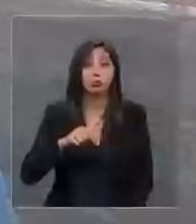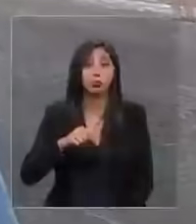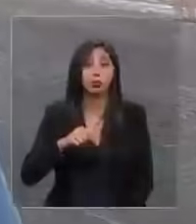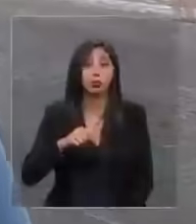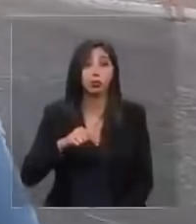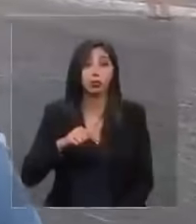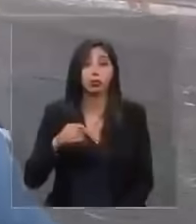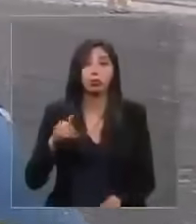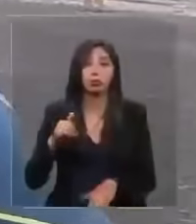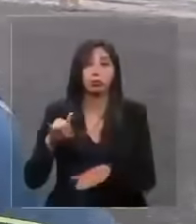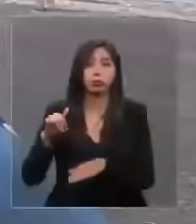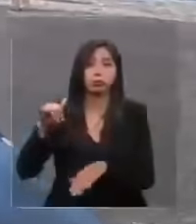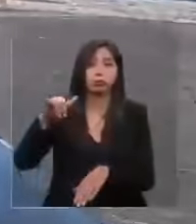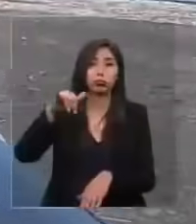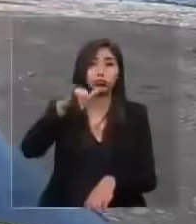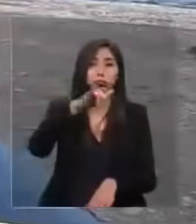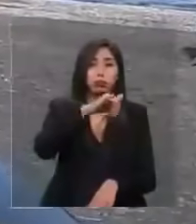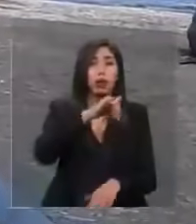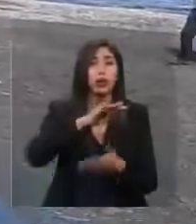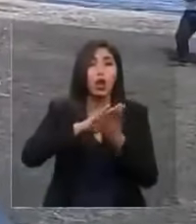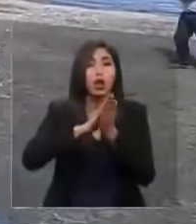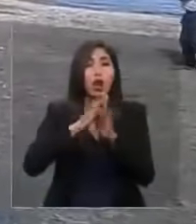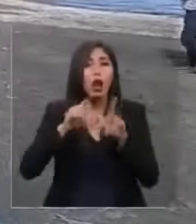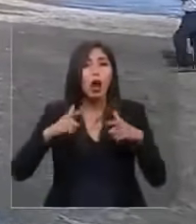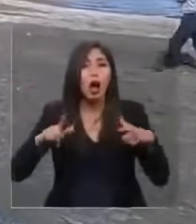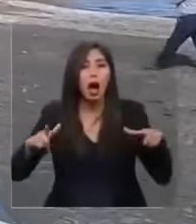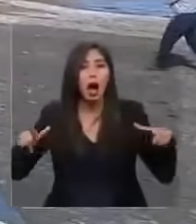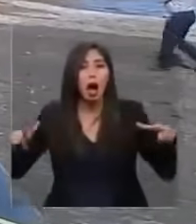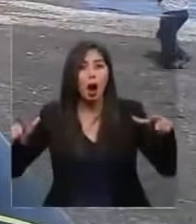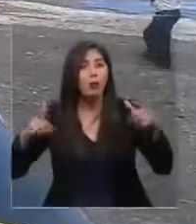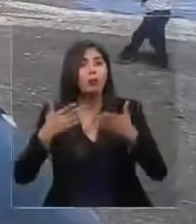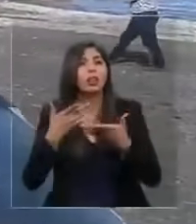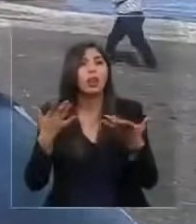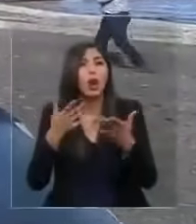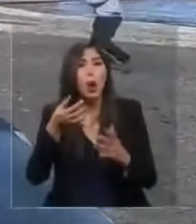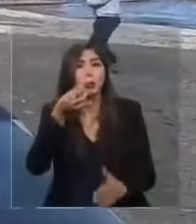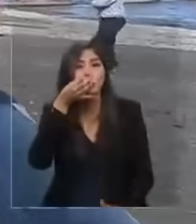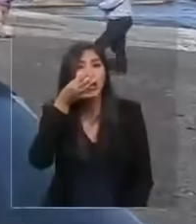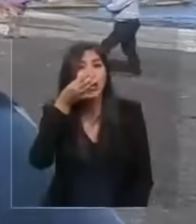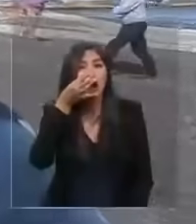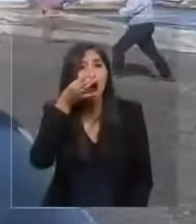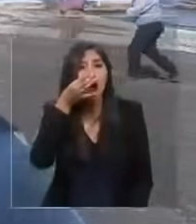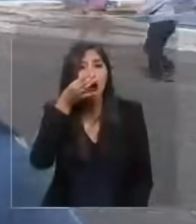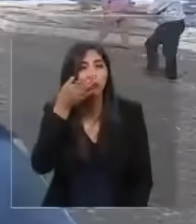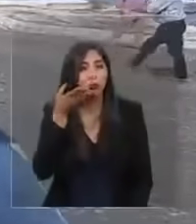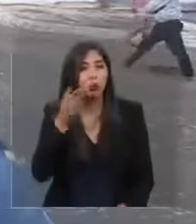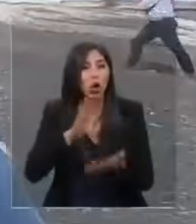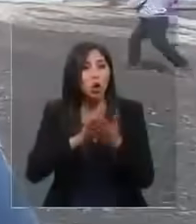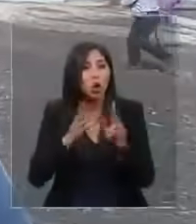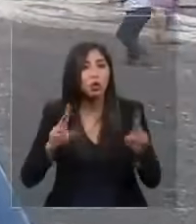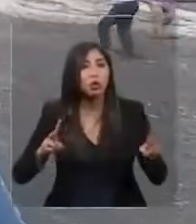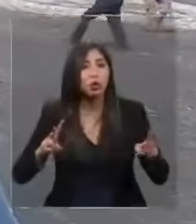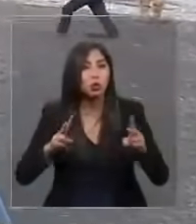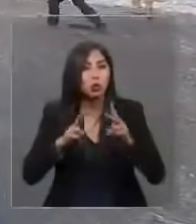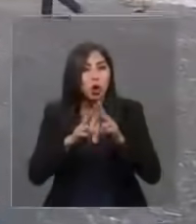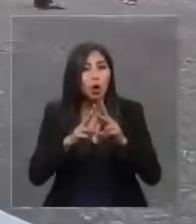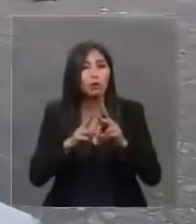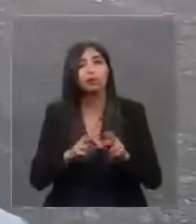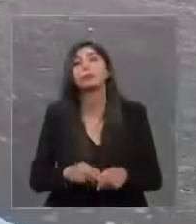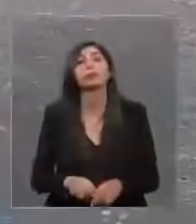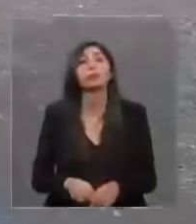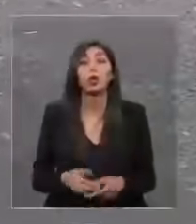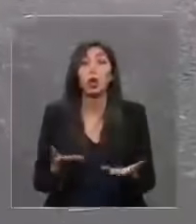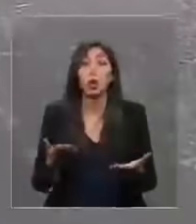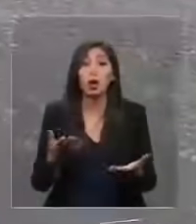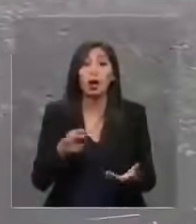lo que es la ribera del lago, objeto de ver la línea de agua y posibles construcciones, ocupaciones. Con esto,